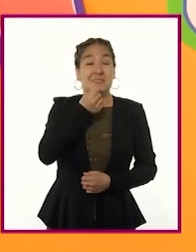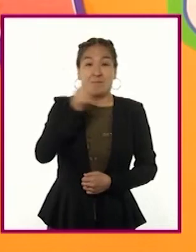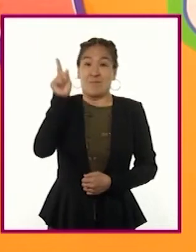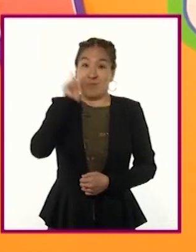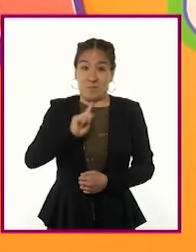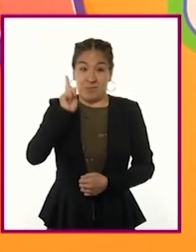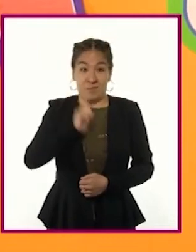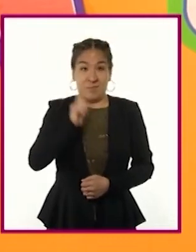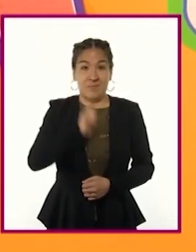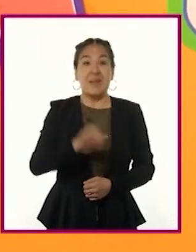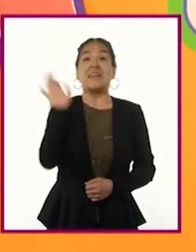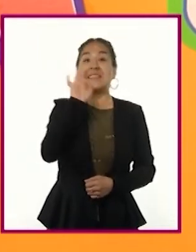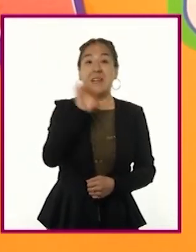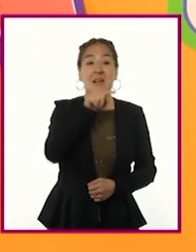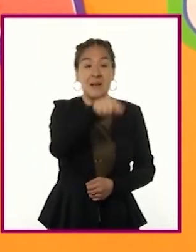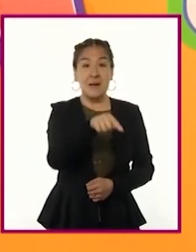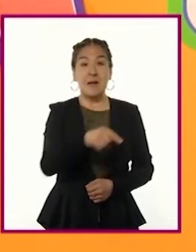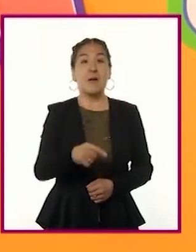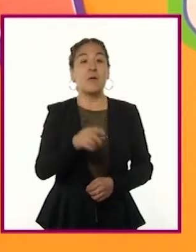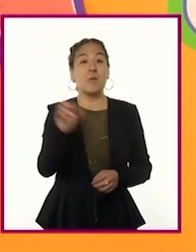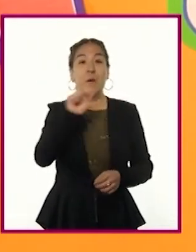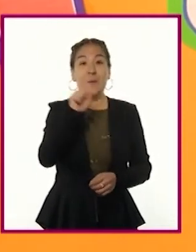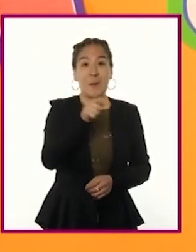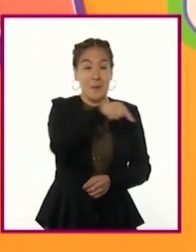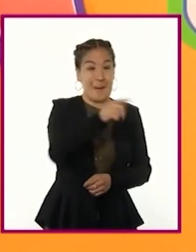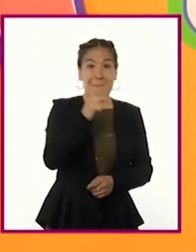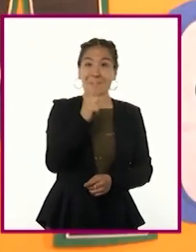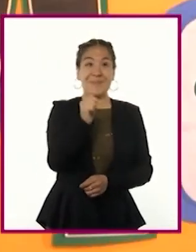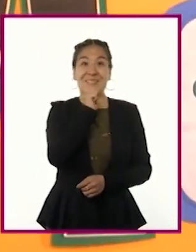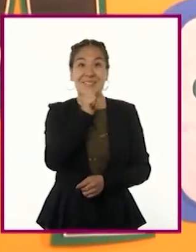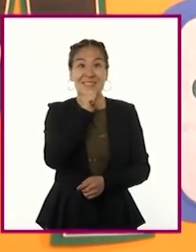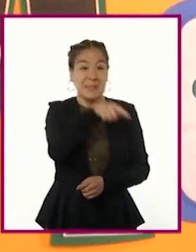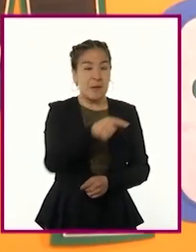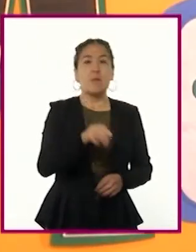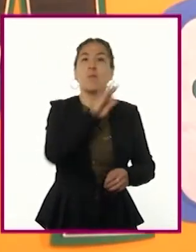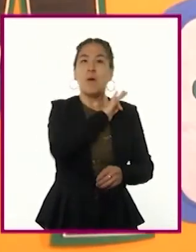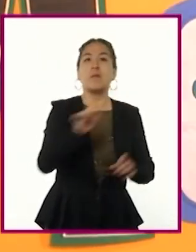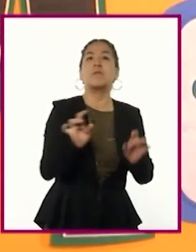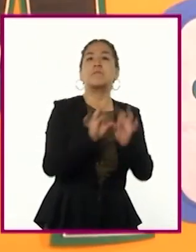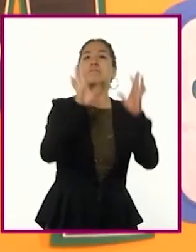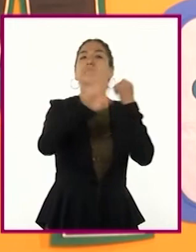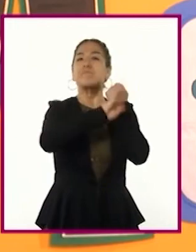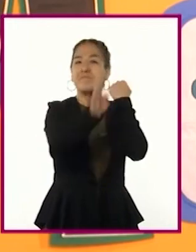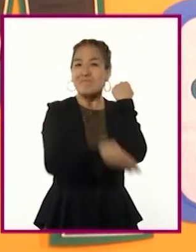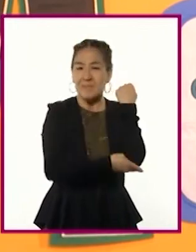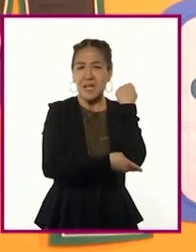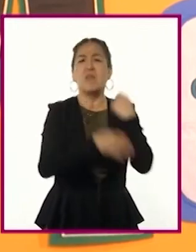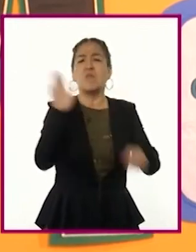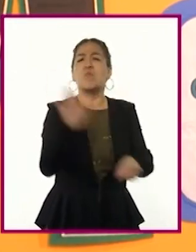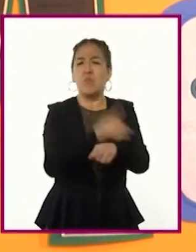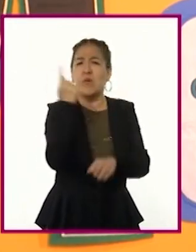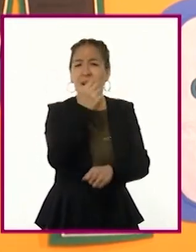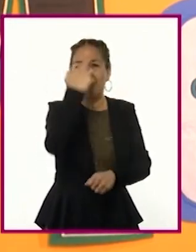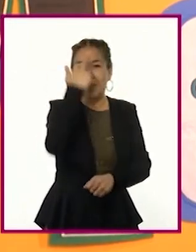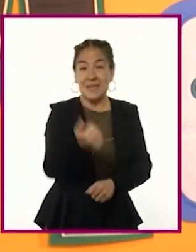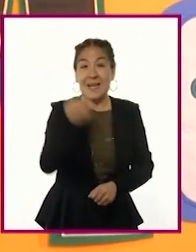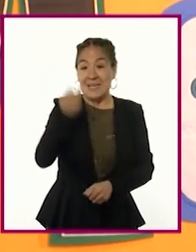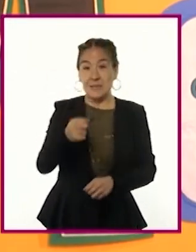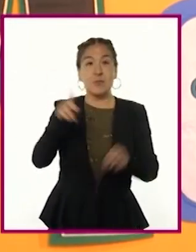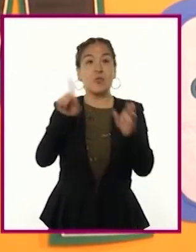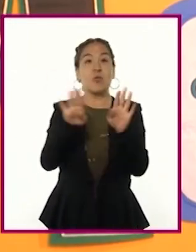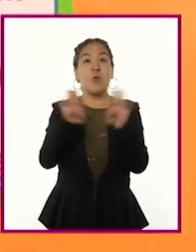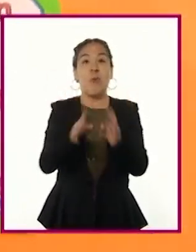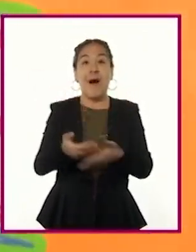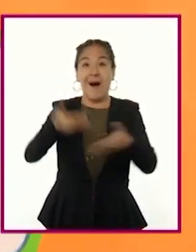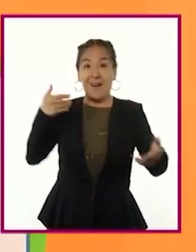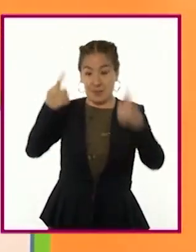quedar embarazada justo antes de que le venga la primera menstruación. Eso se debe a que las hormonas de la niña ya